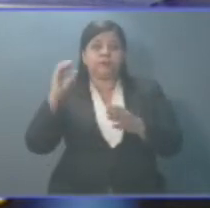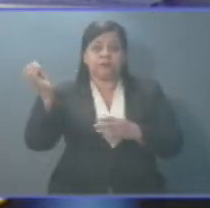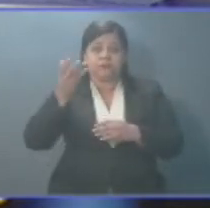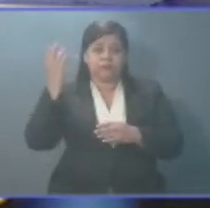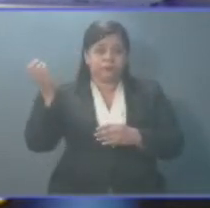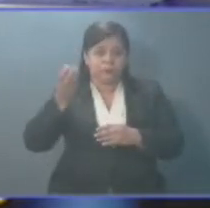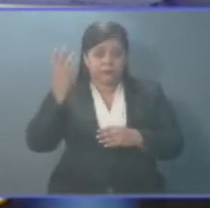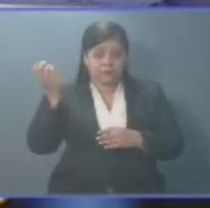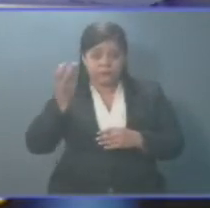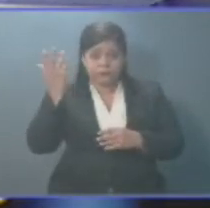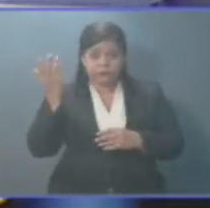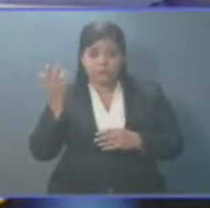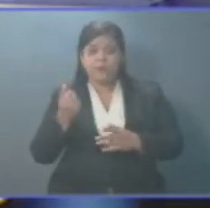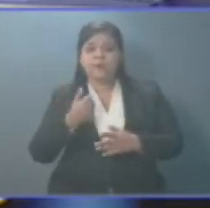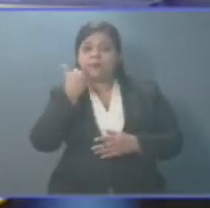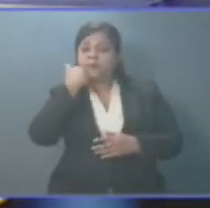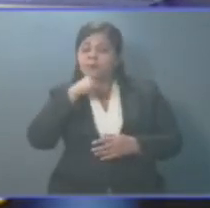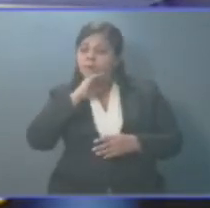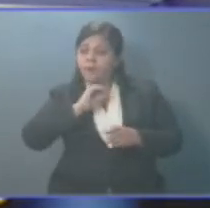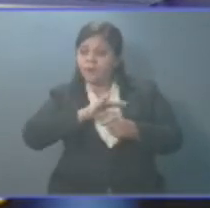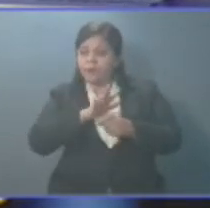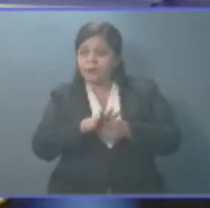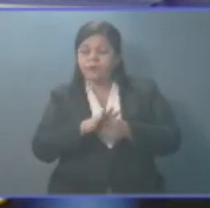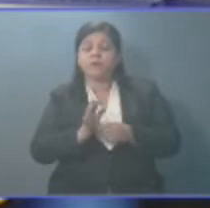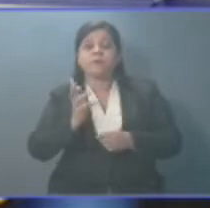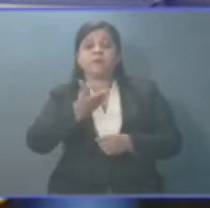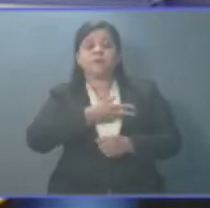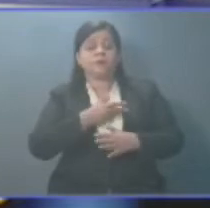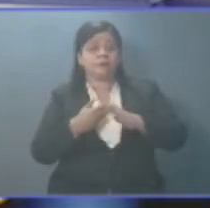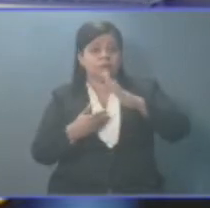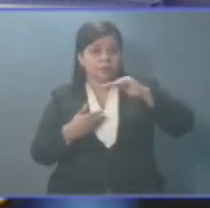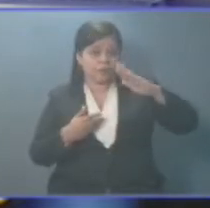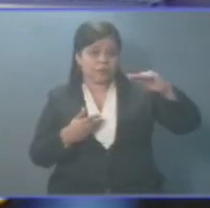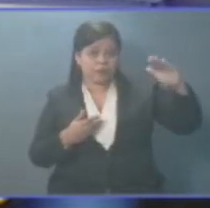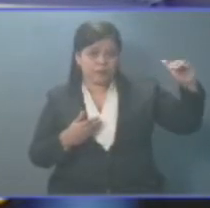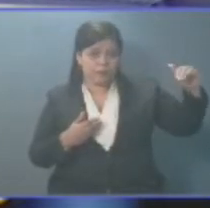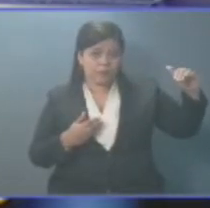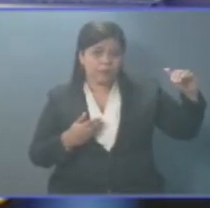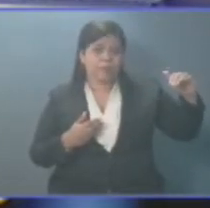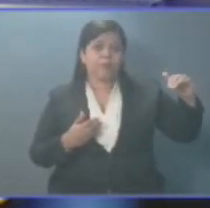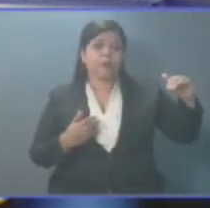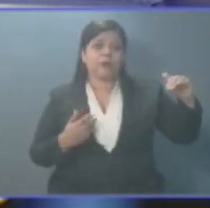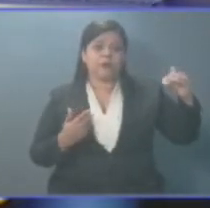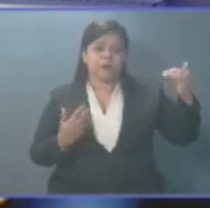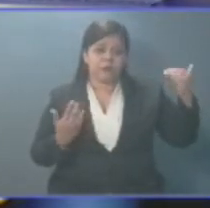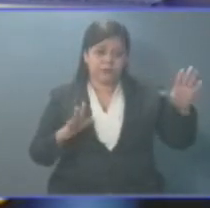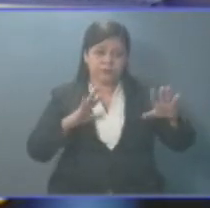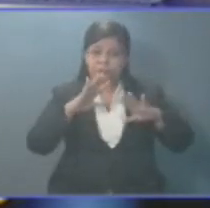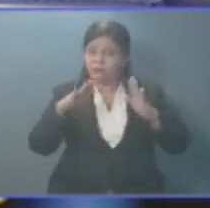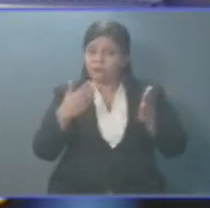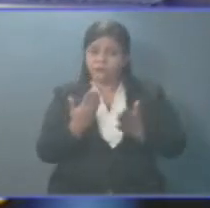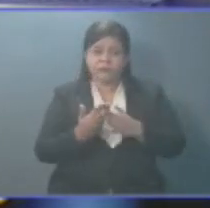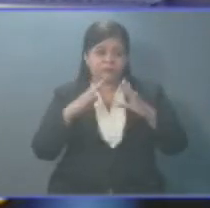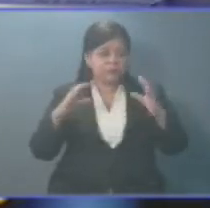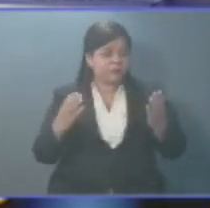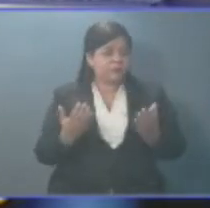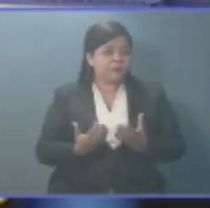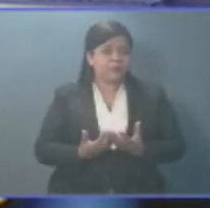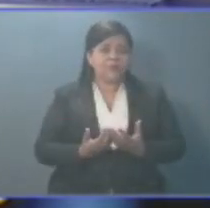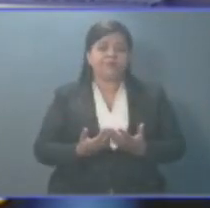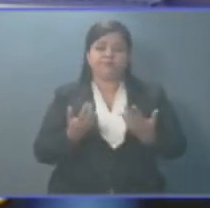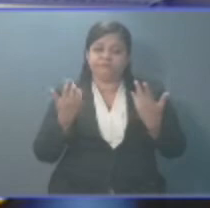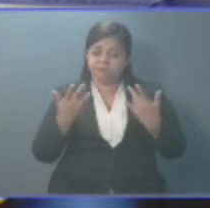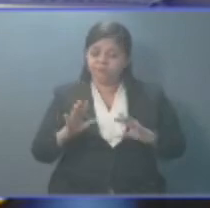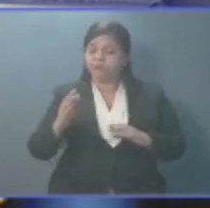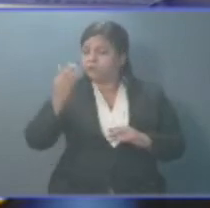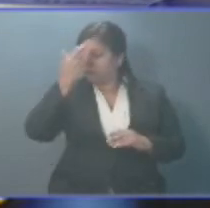pandemia por COVID-19 que nuestro país y el mundo entero vive, se ha alterado en todos